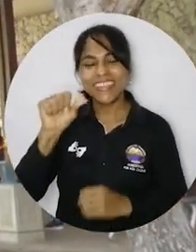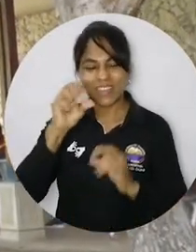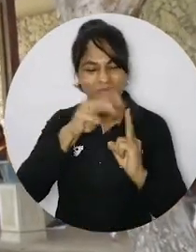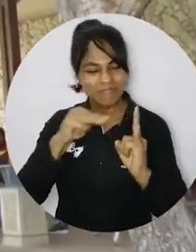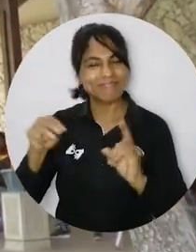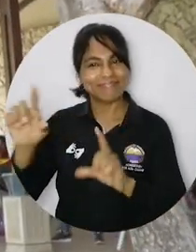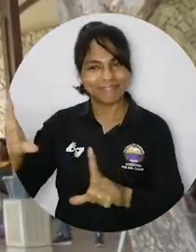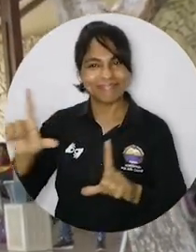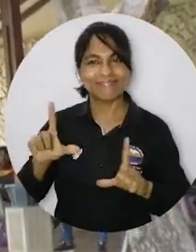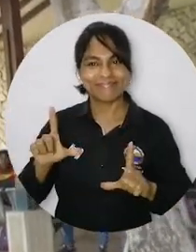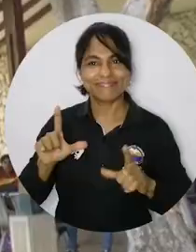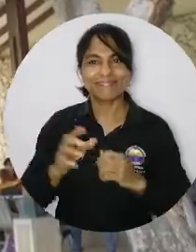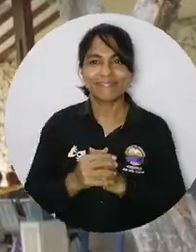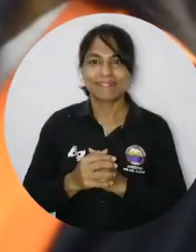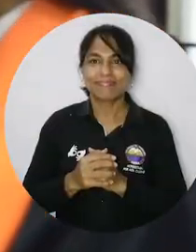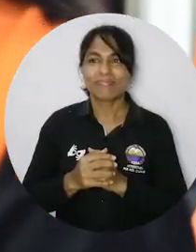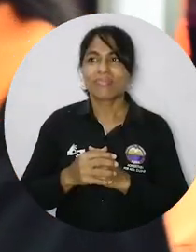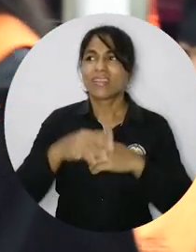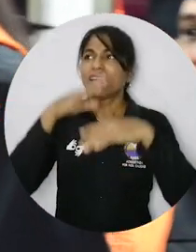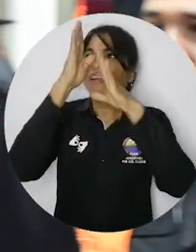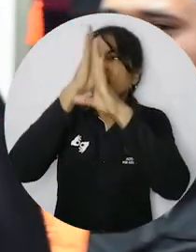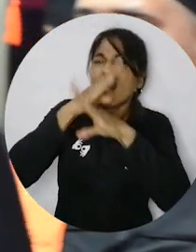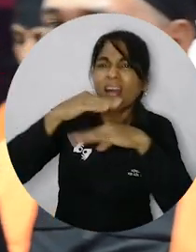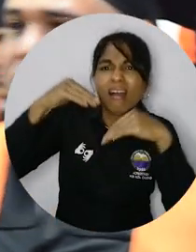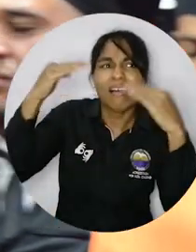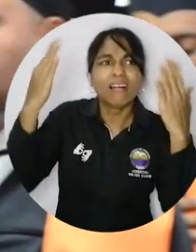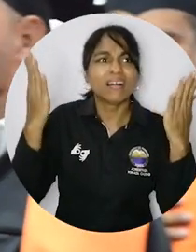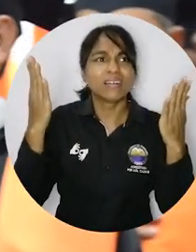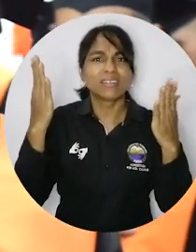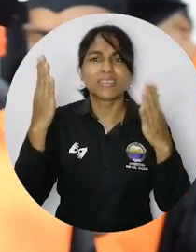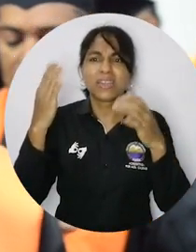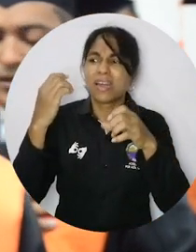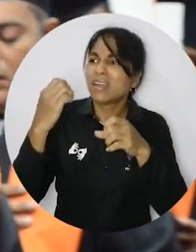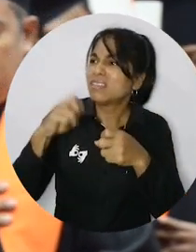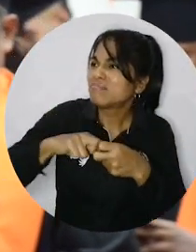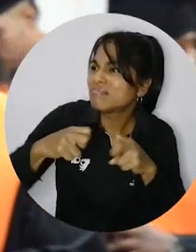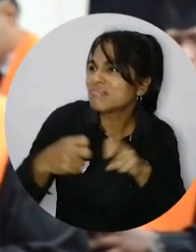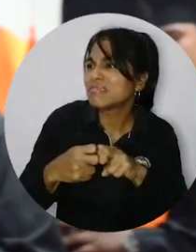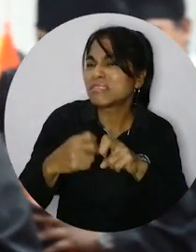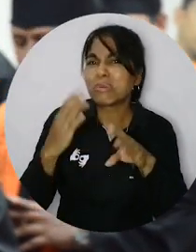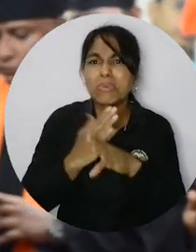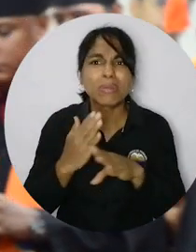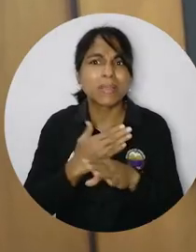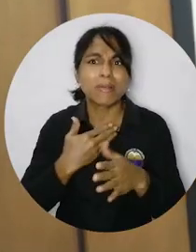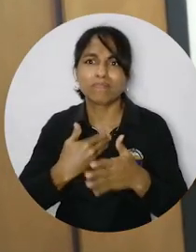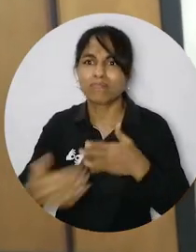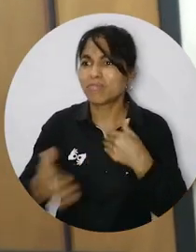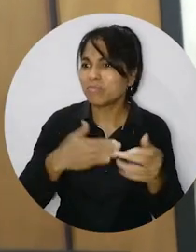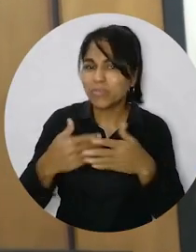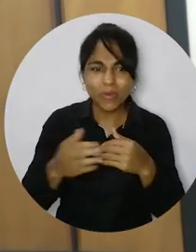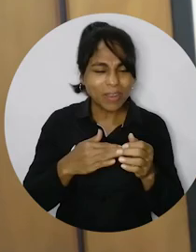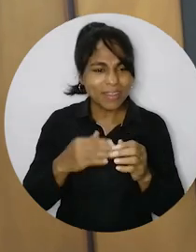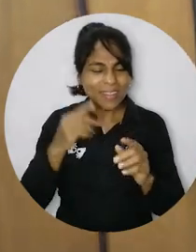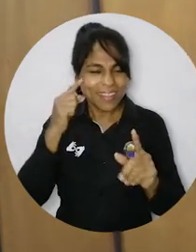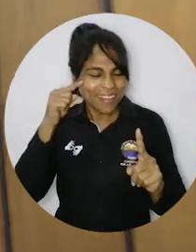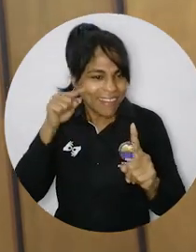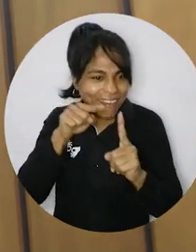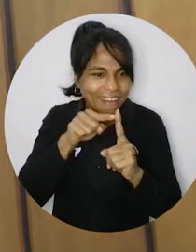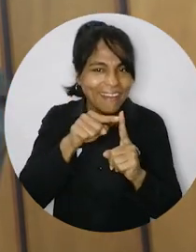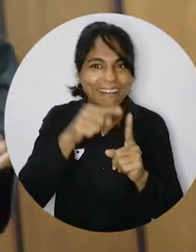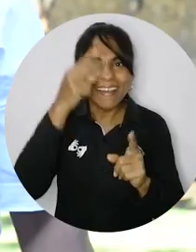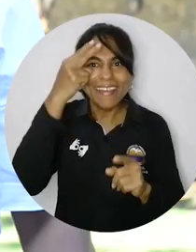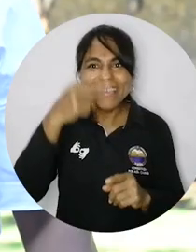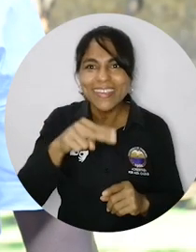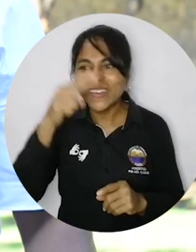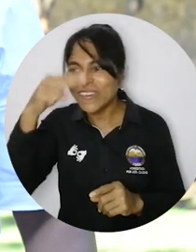se ha egresada de esta universidad los días de trasnocho e incluso las dificultades no fueron impedimento para ver cumplir los sueños